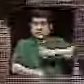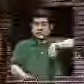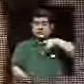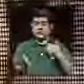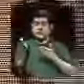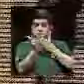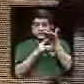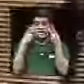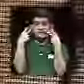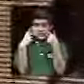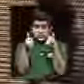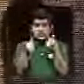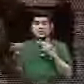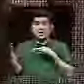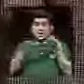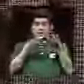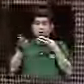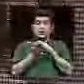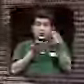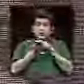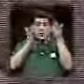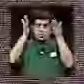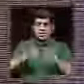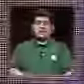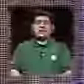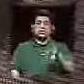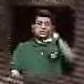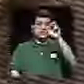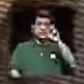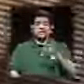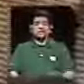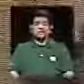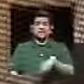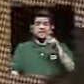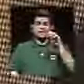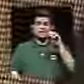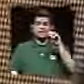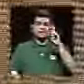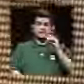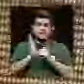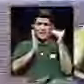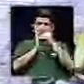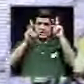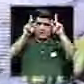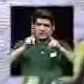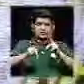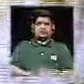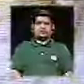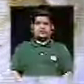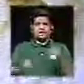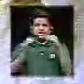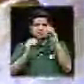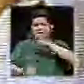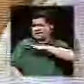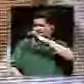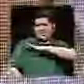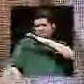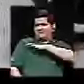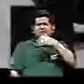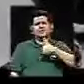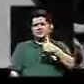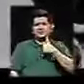acceso inmediato a un mercado de consumidores de más de 300 de 300 millones de personas son mucho más los